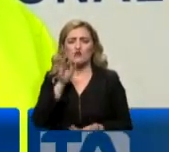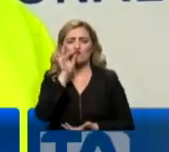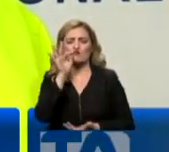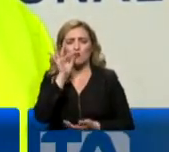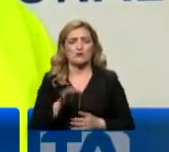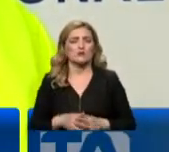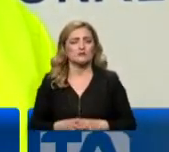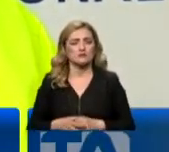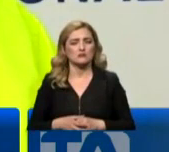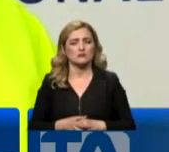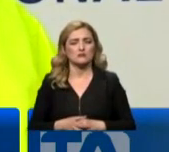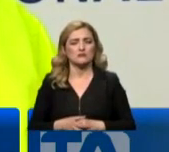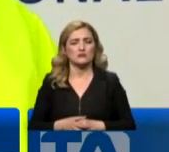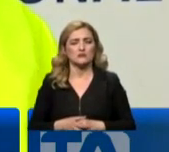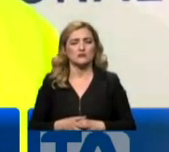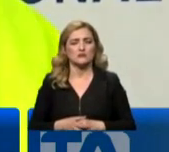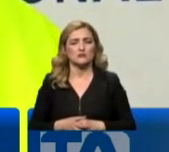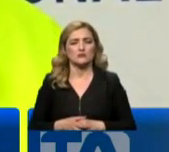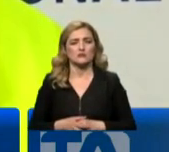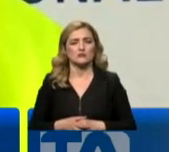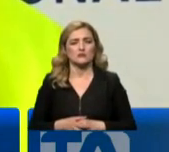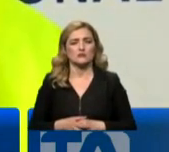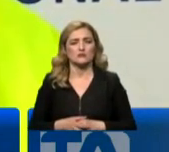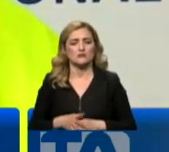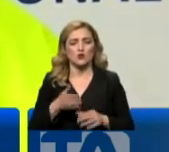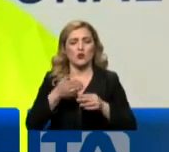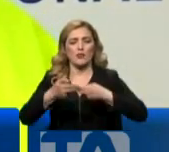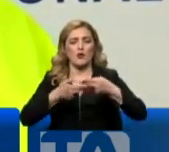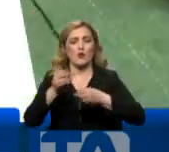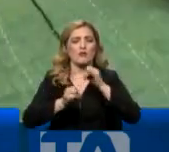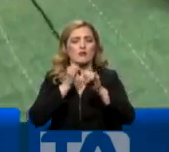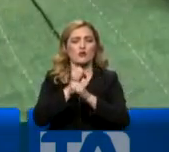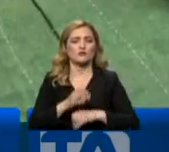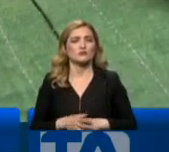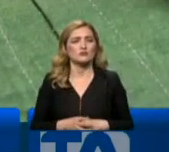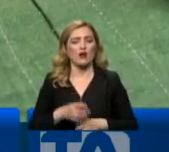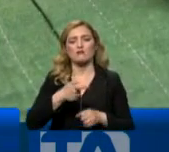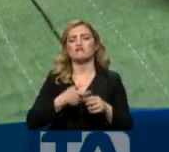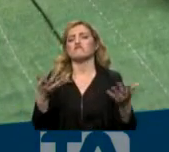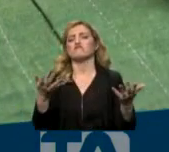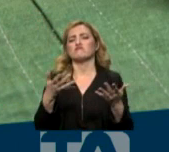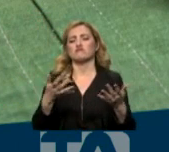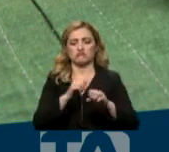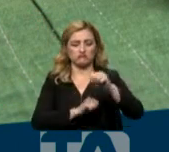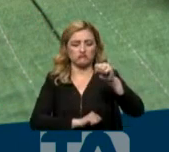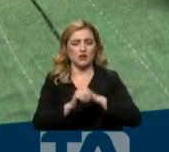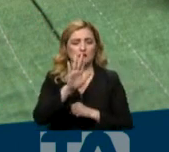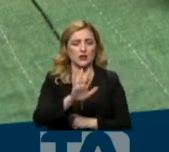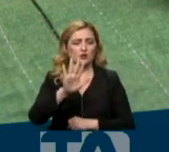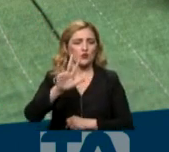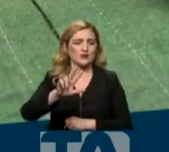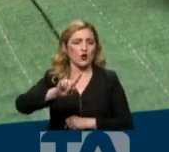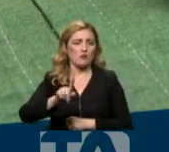marihuana. Esta estaba dedicada o destinada para el tráfico internacional. Específicamente, se decomisaron